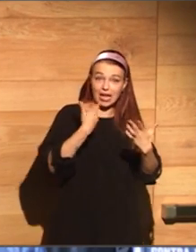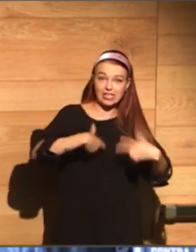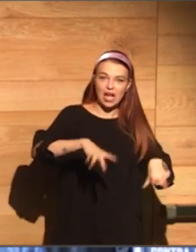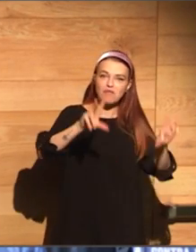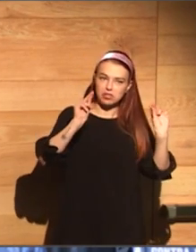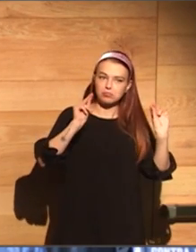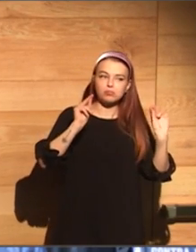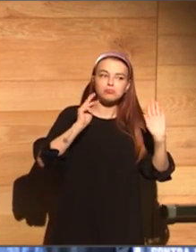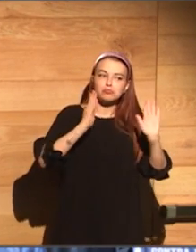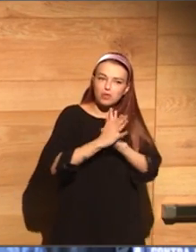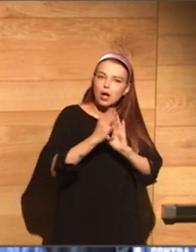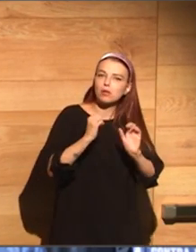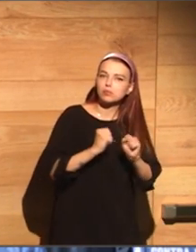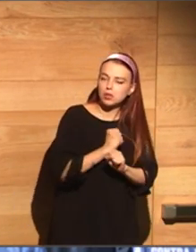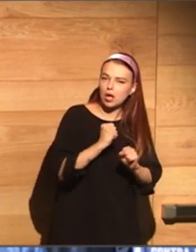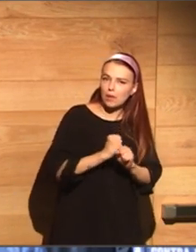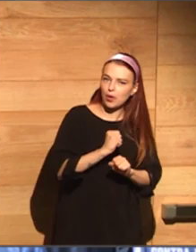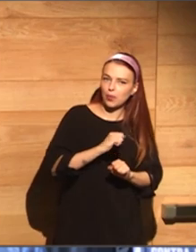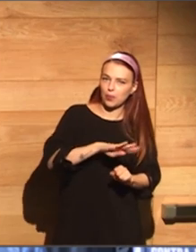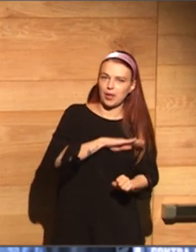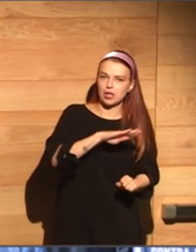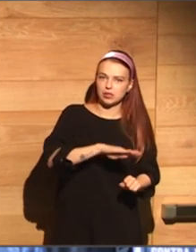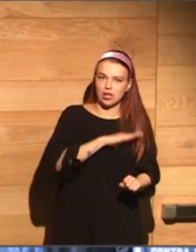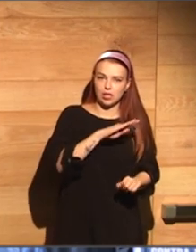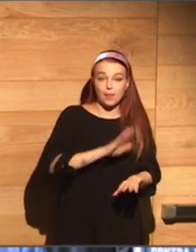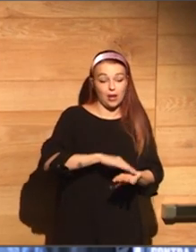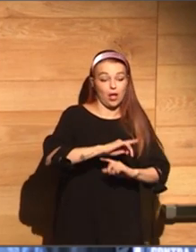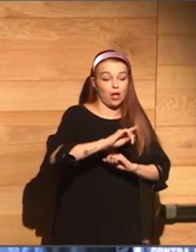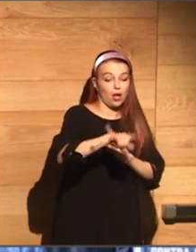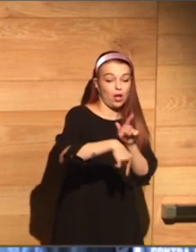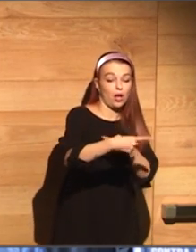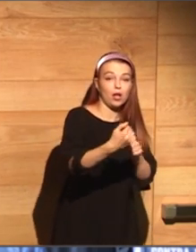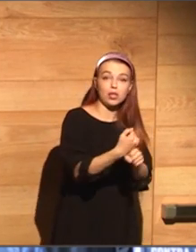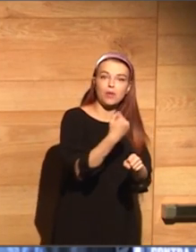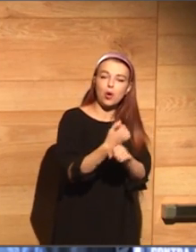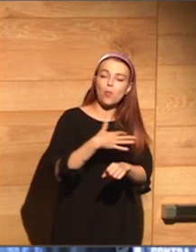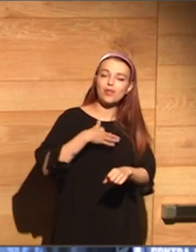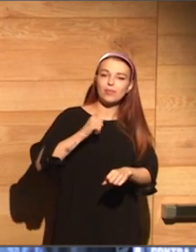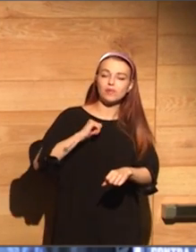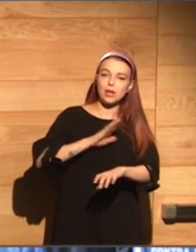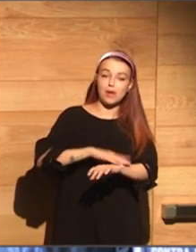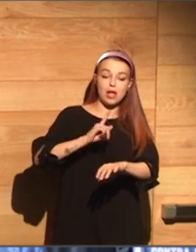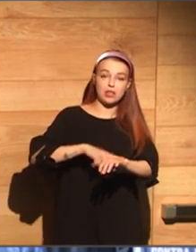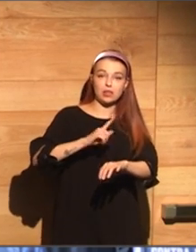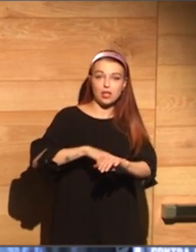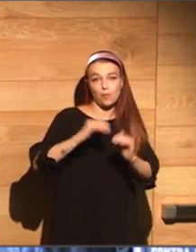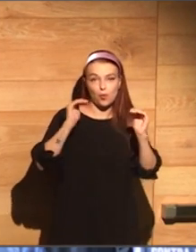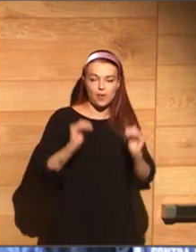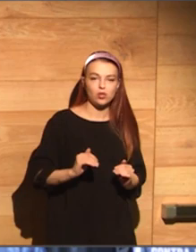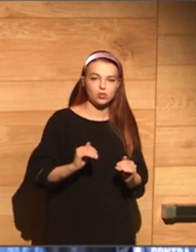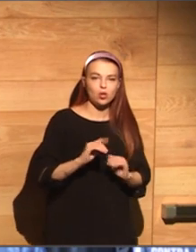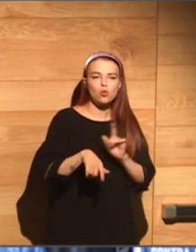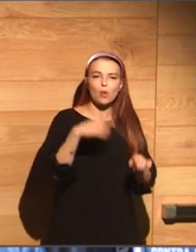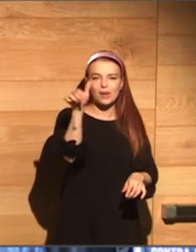que en principio estaba planeado para 2 días, así que recuperas todo ese tiempo de rodaje. No en todas las películas, ¿eh? Luego